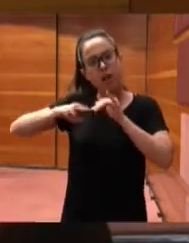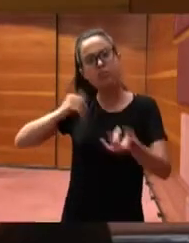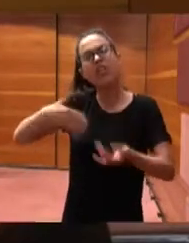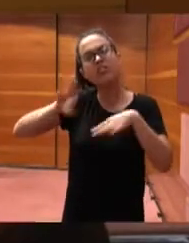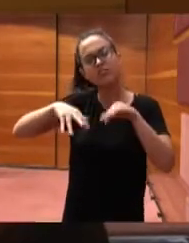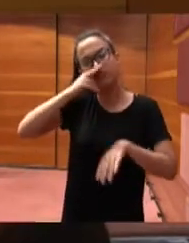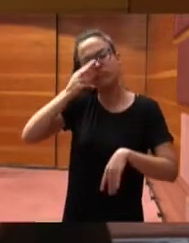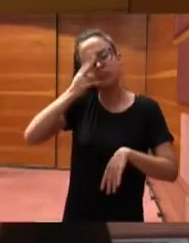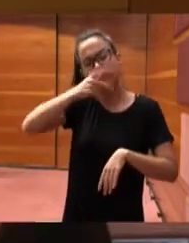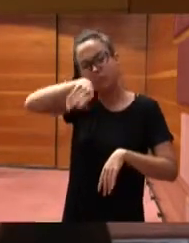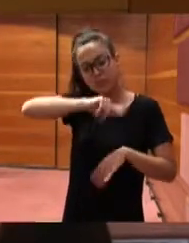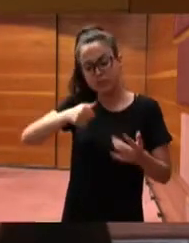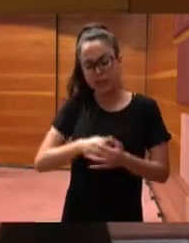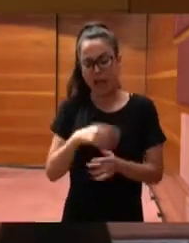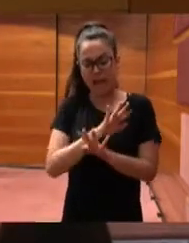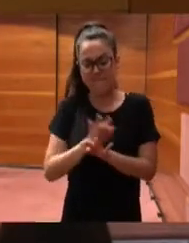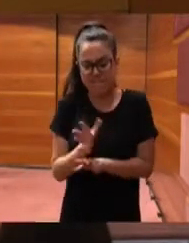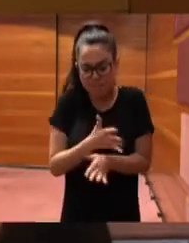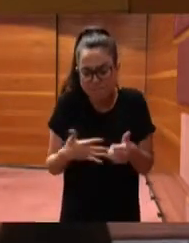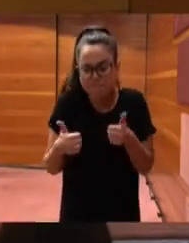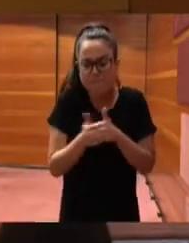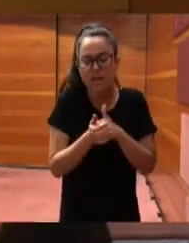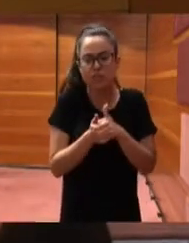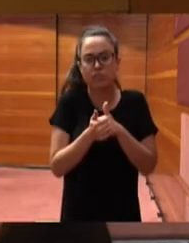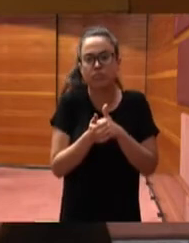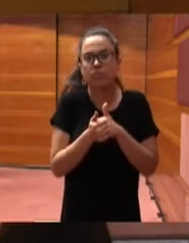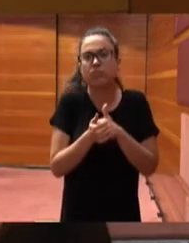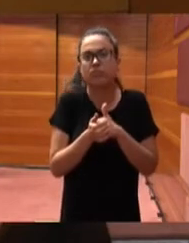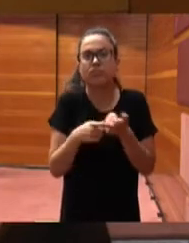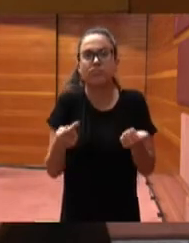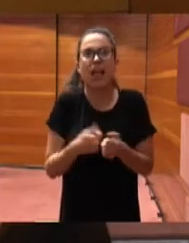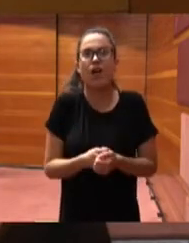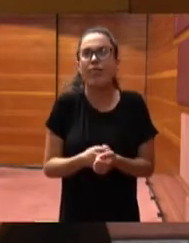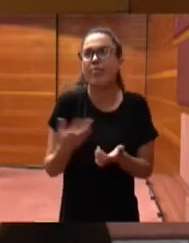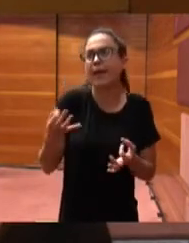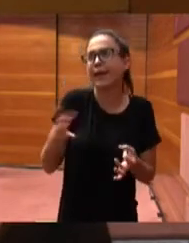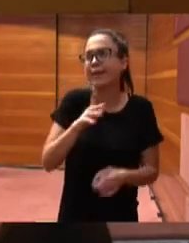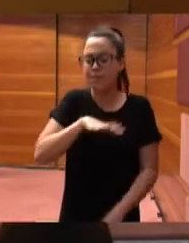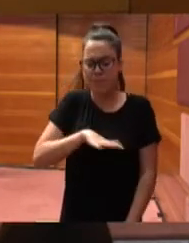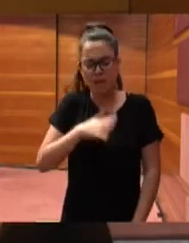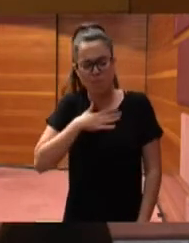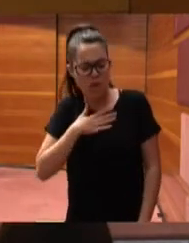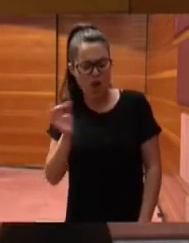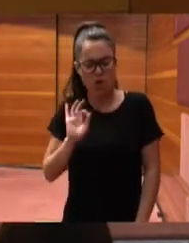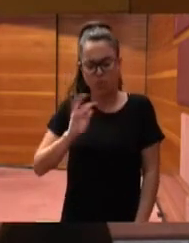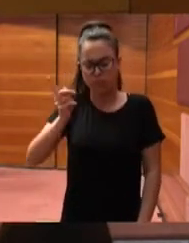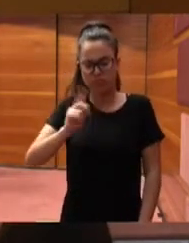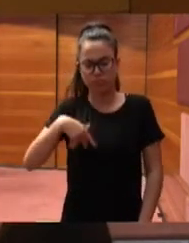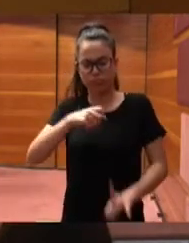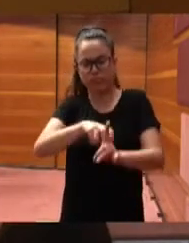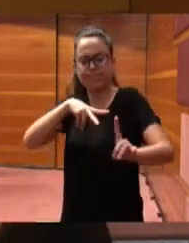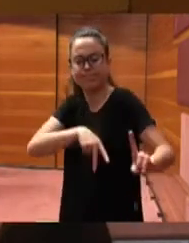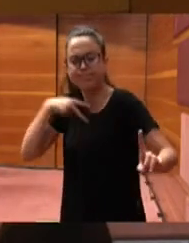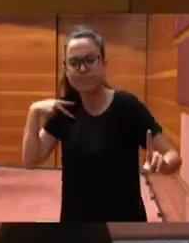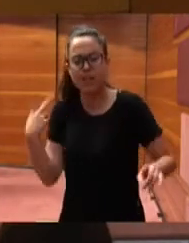menos a priorizar factores como de qué colectivo concreto soy, de qué barrio soy y tal, ¿no? Yo creo que